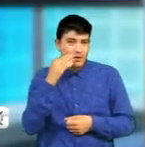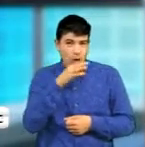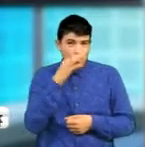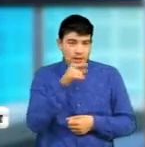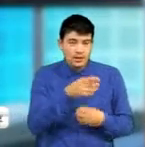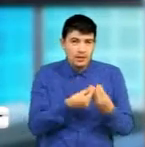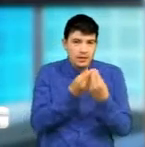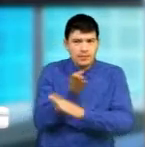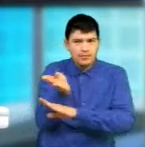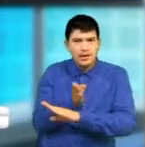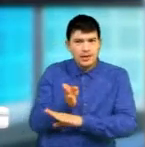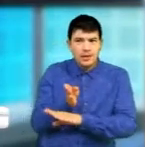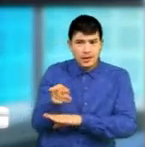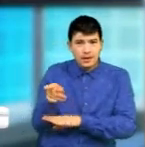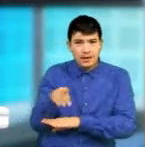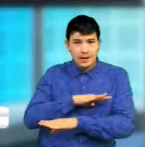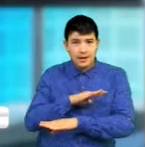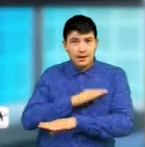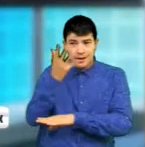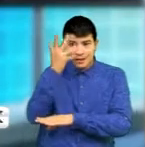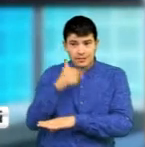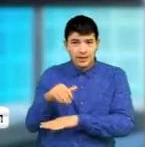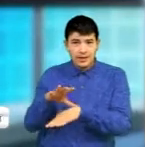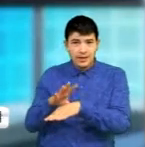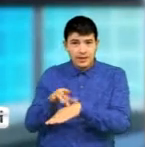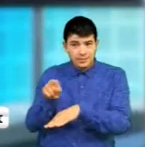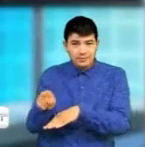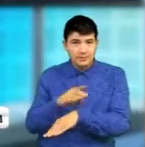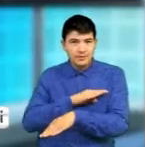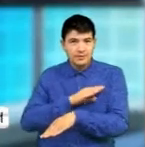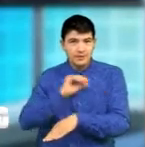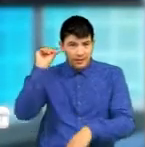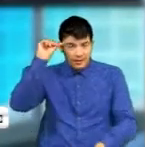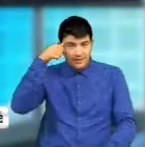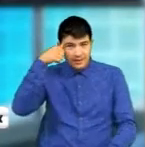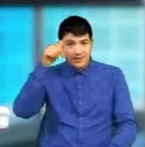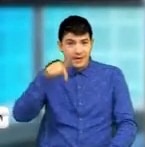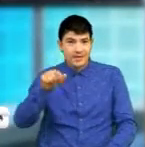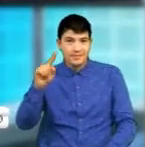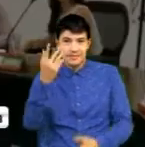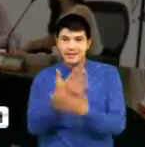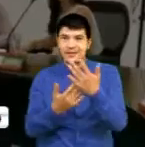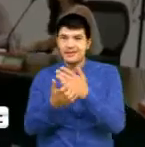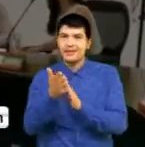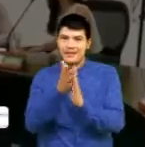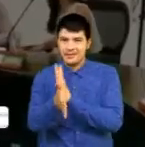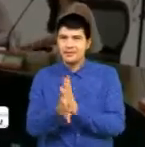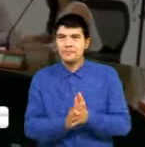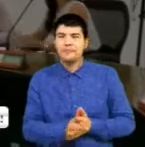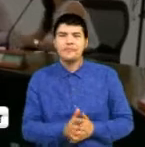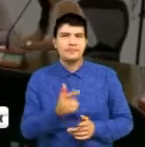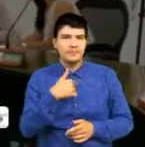le pidió un examen médico al alcalde de la ciudad? Recordemos que De Primera Mano se los contó. Yo creo que